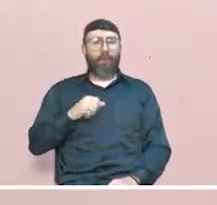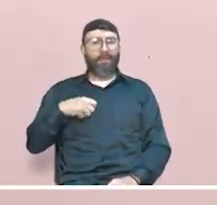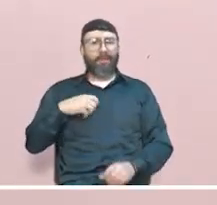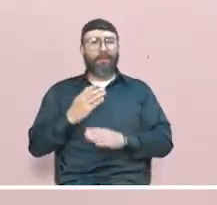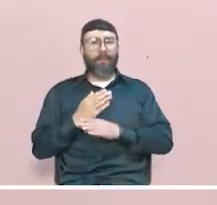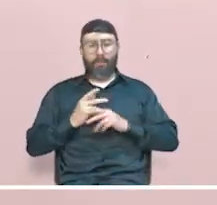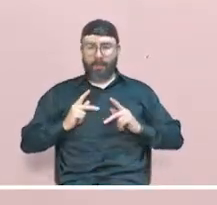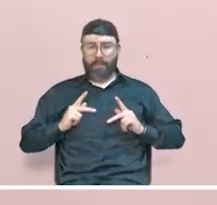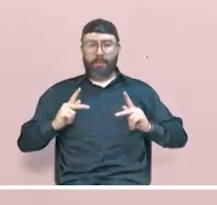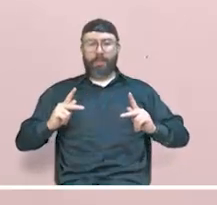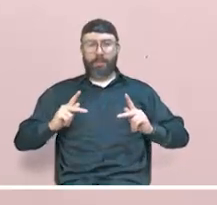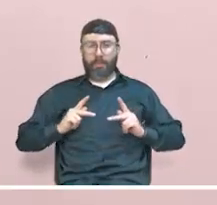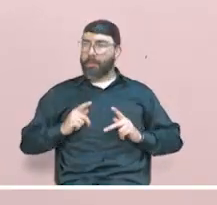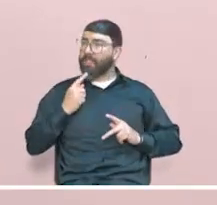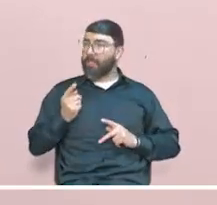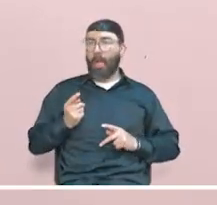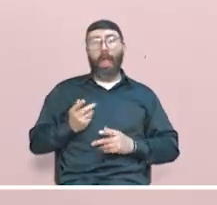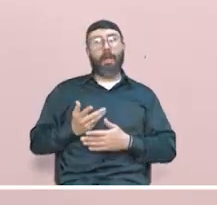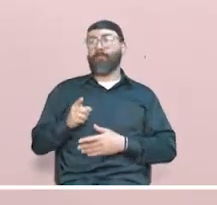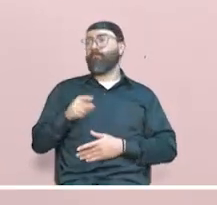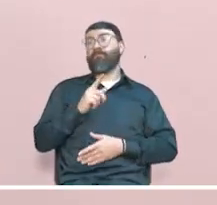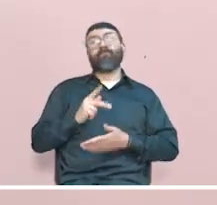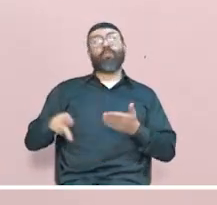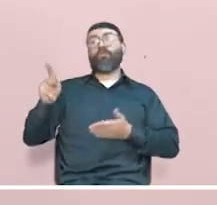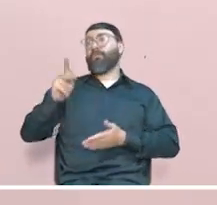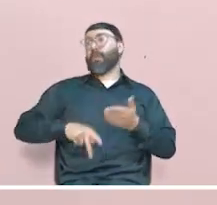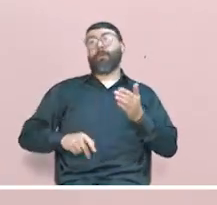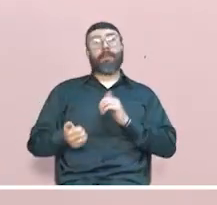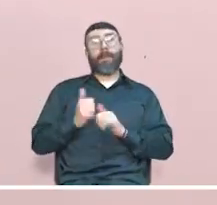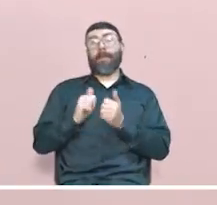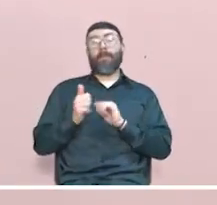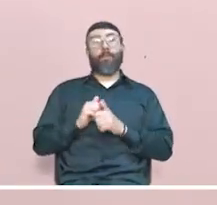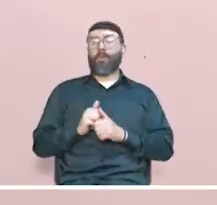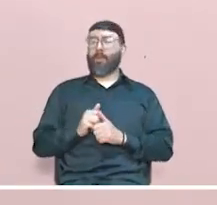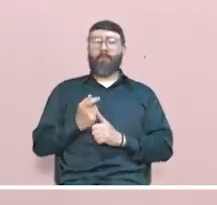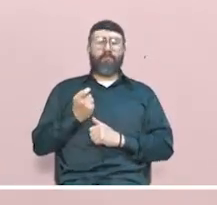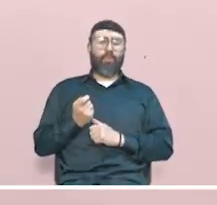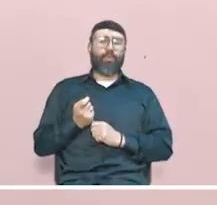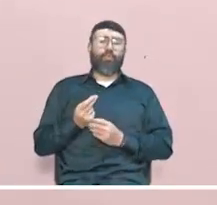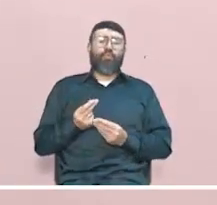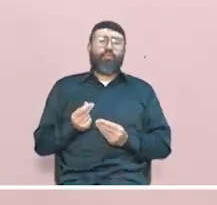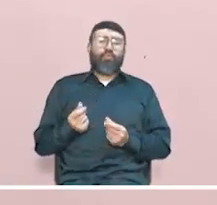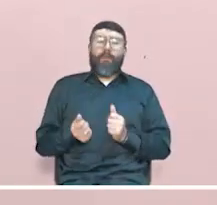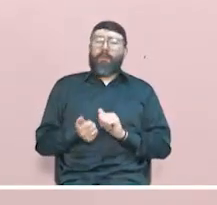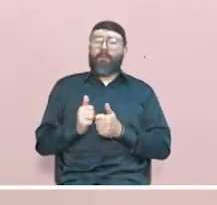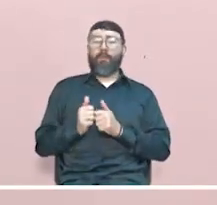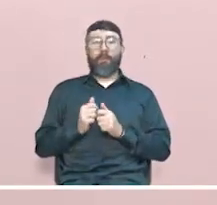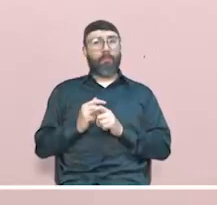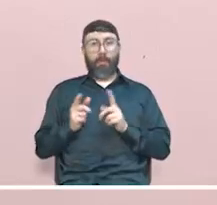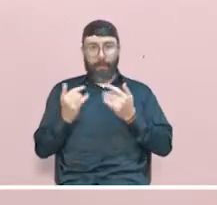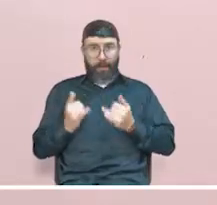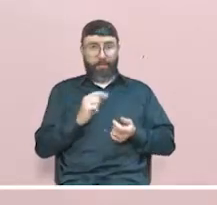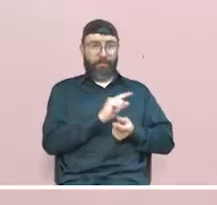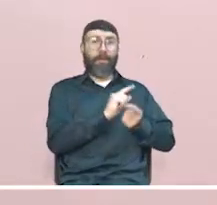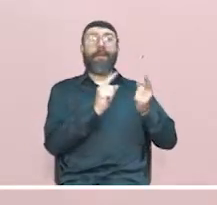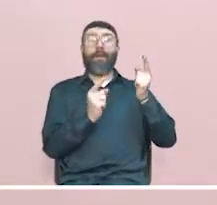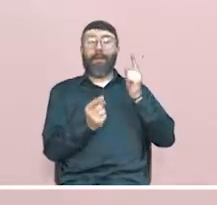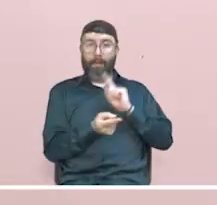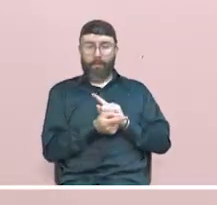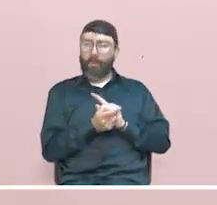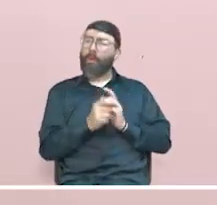prefería no hacer actividad física o era de muy baja intensidad. Hoy en día los programas son